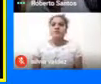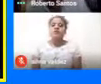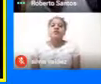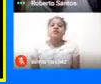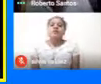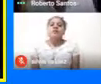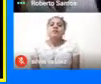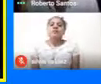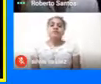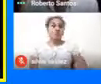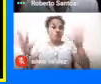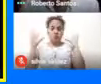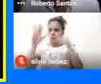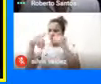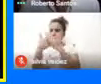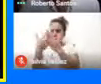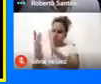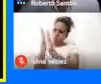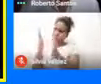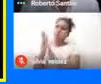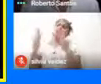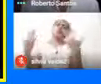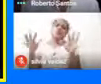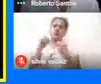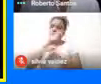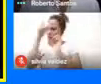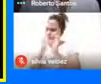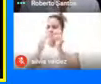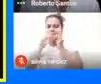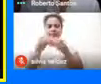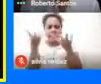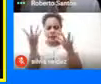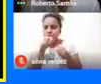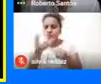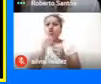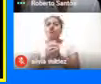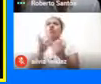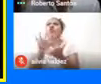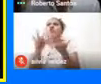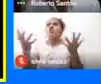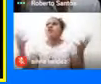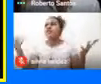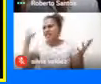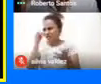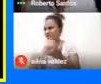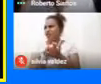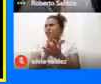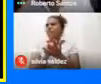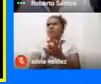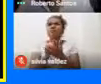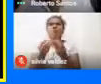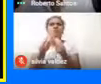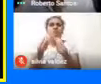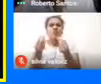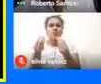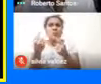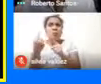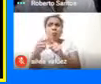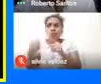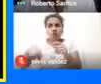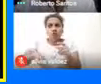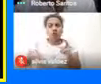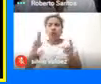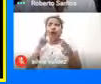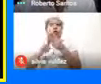No, todo lo que nos cuentas Pues completamente maravilloso Cosas que yo creo Que muy pocos De nosotros